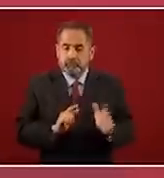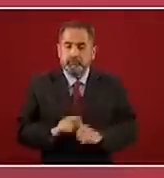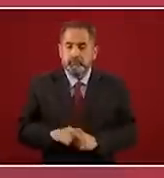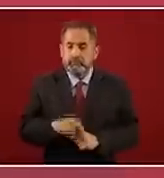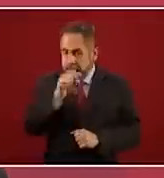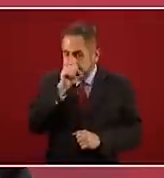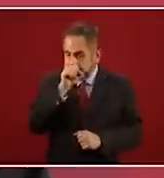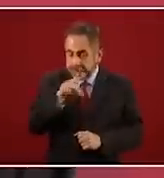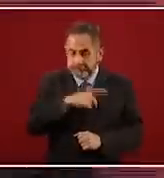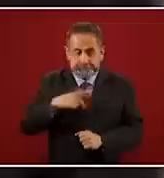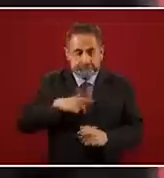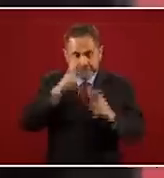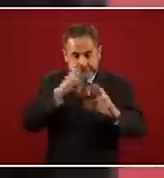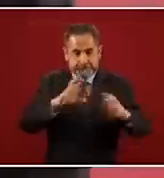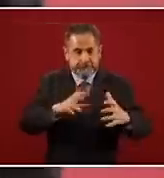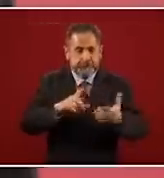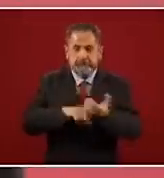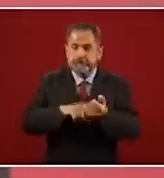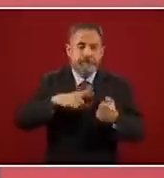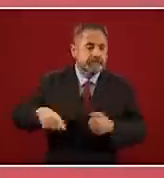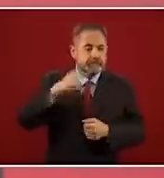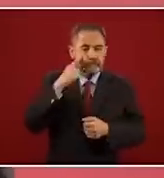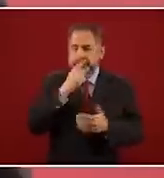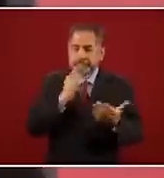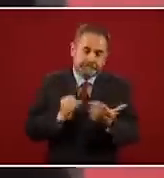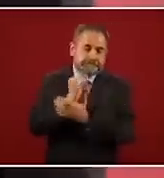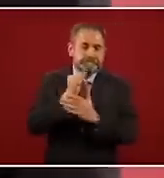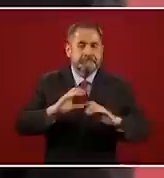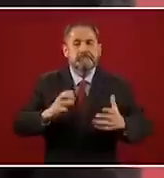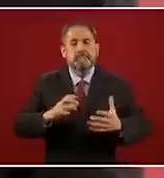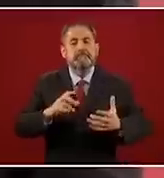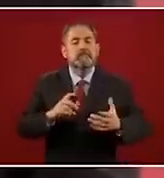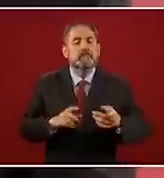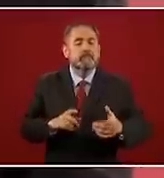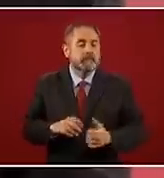se respete la decisión de las autoridades